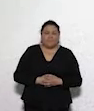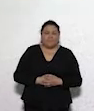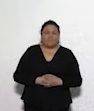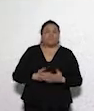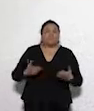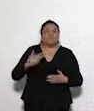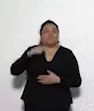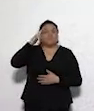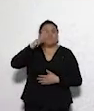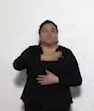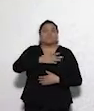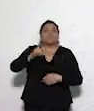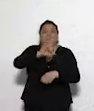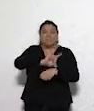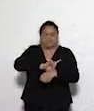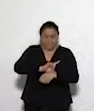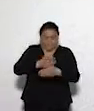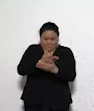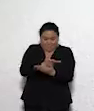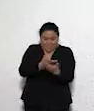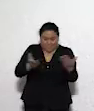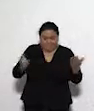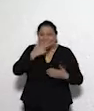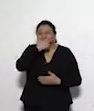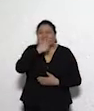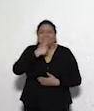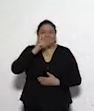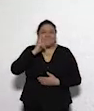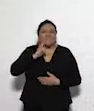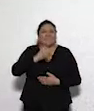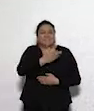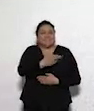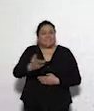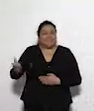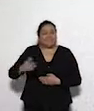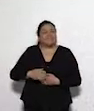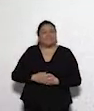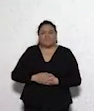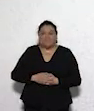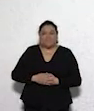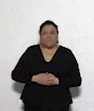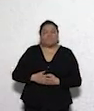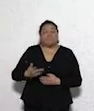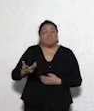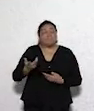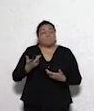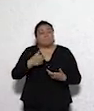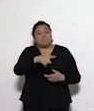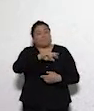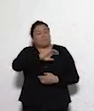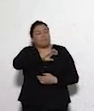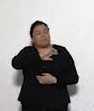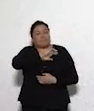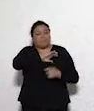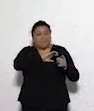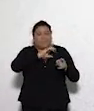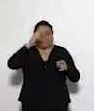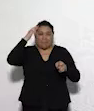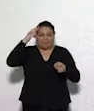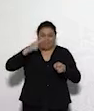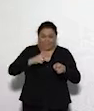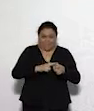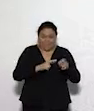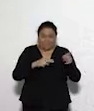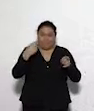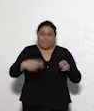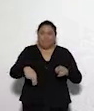Muy buenos días, tengan todas y todos ustedes. Muy estimado señor rector